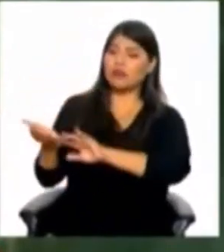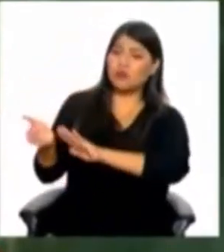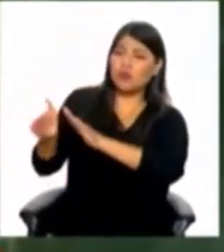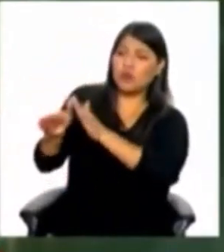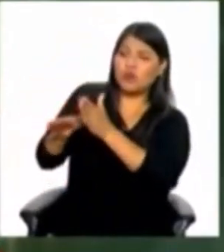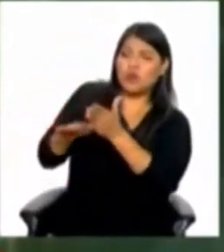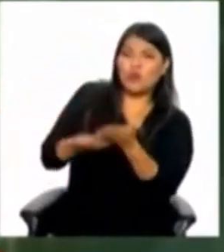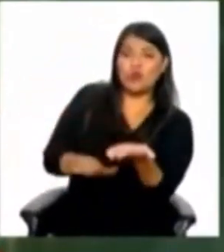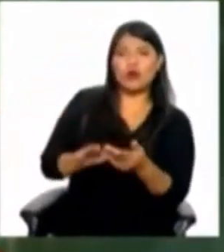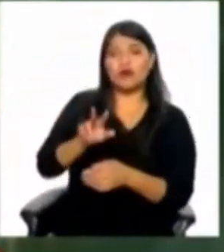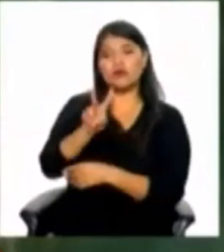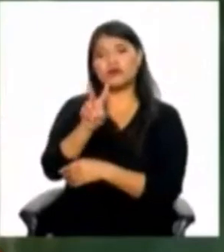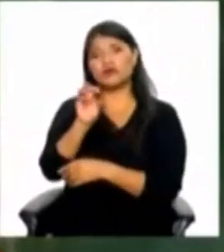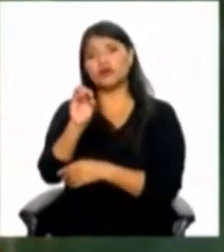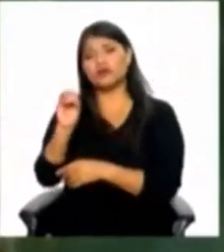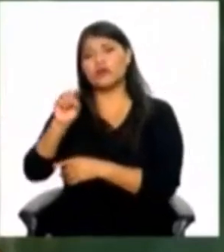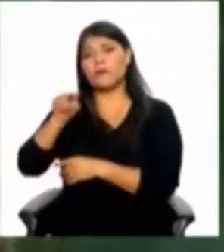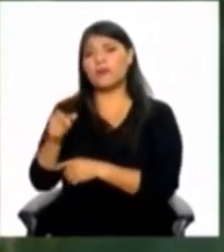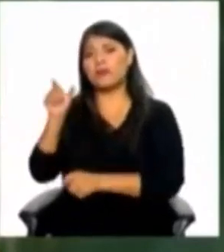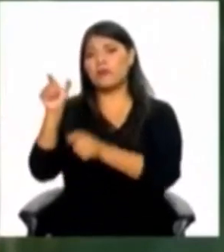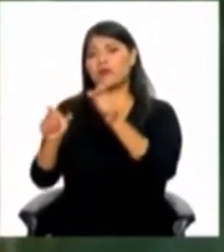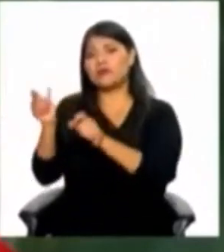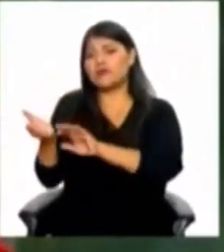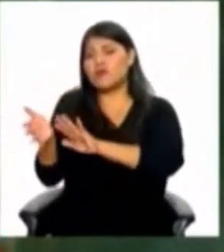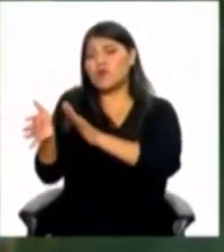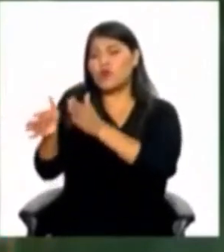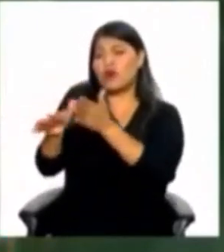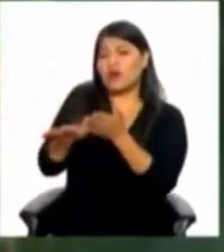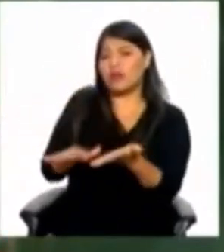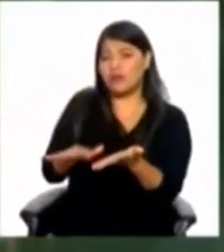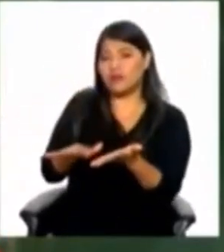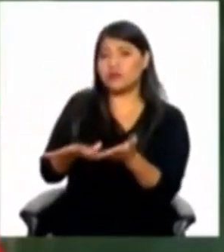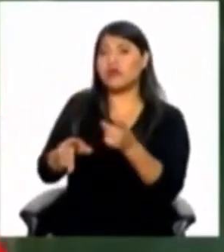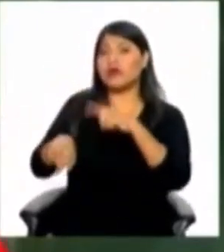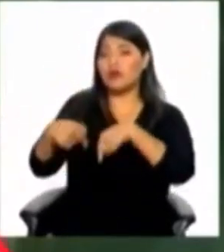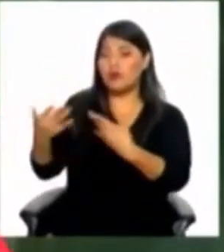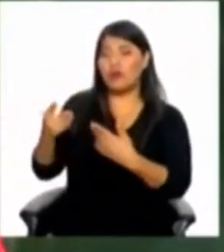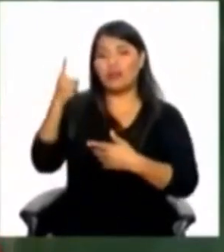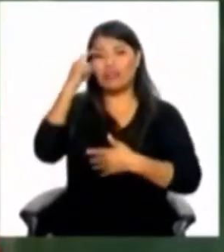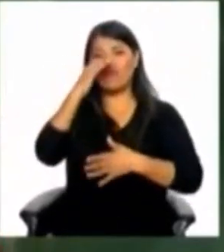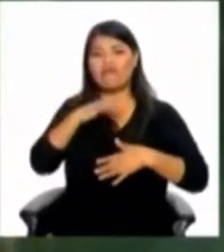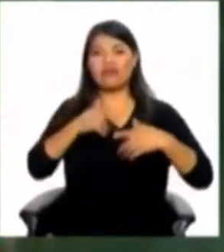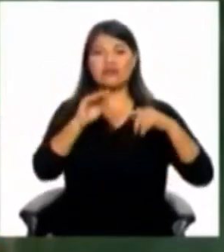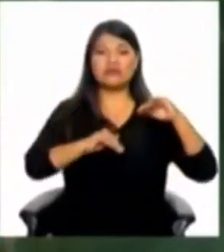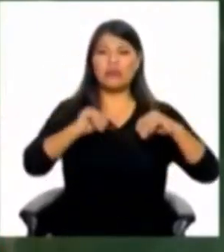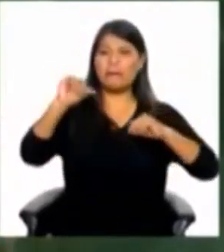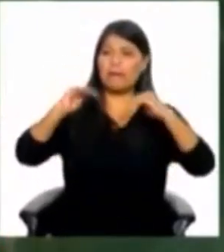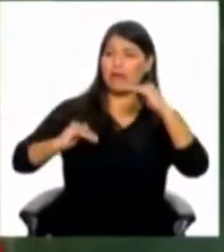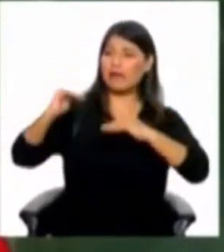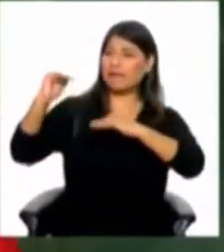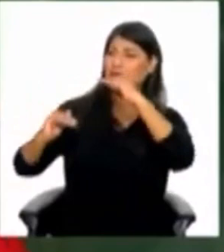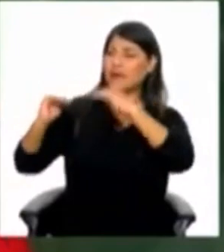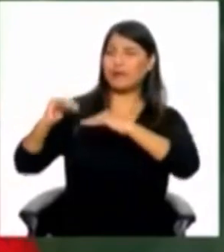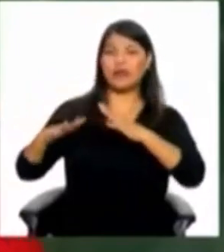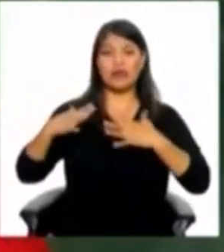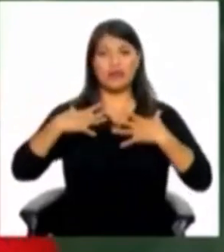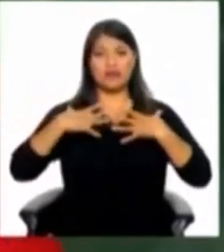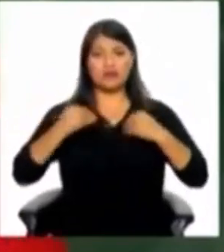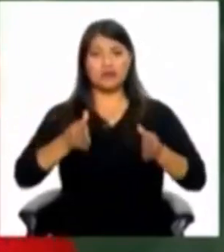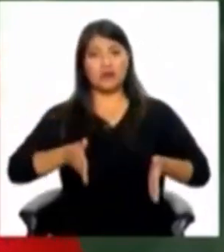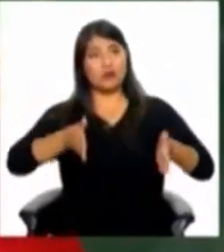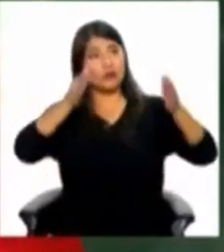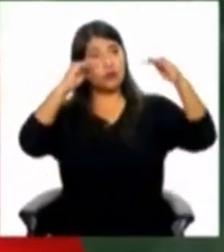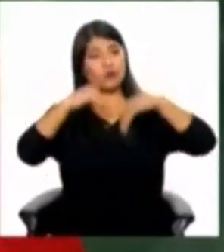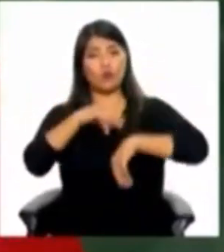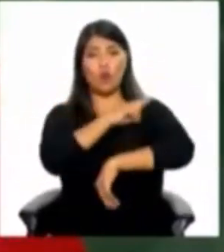más de 200.000 compatriotas y mostró las brechas y falencias de nuestro sistema de salud.